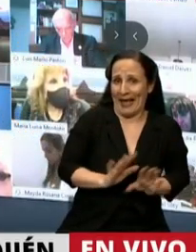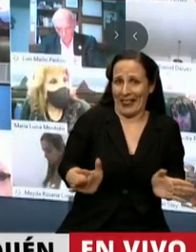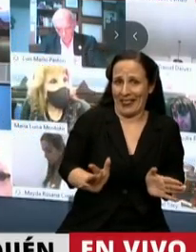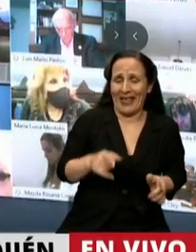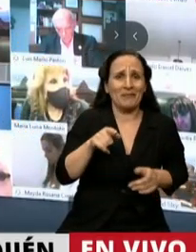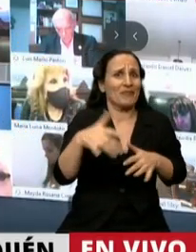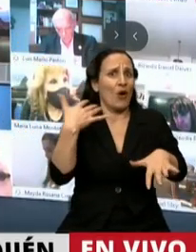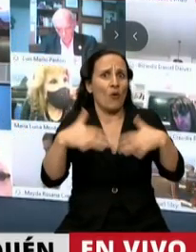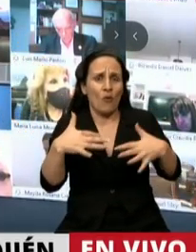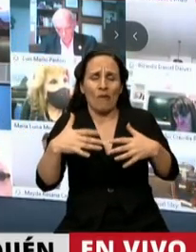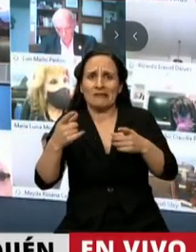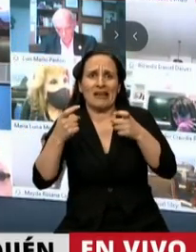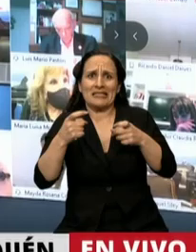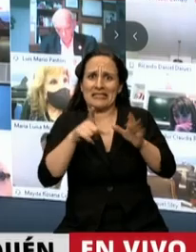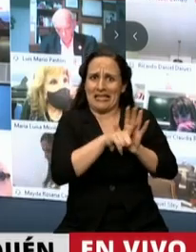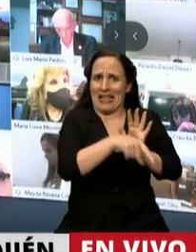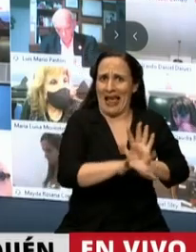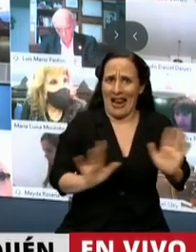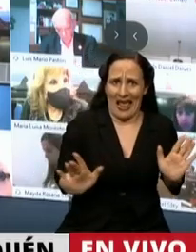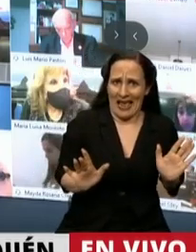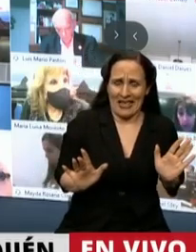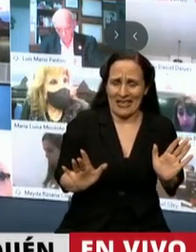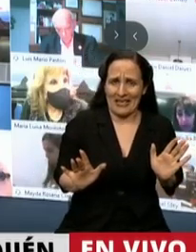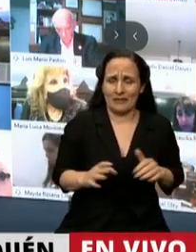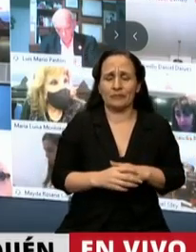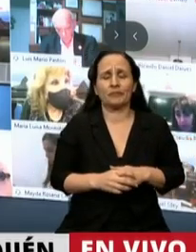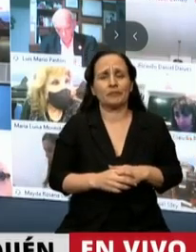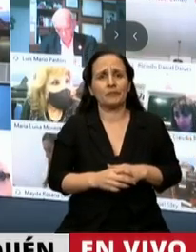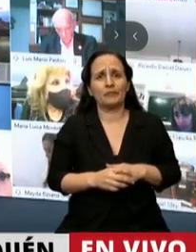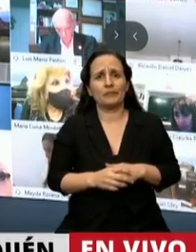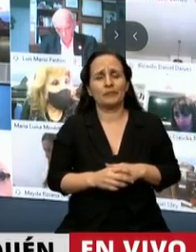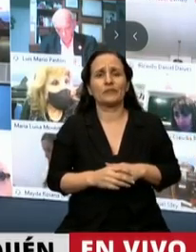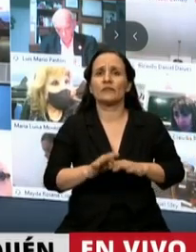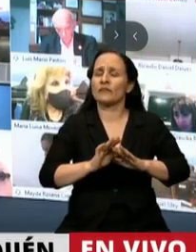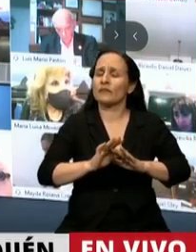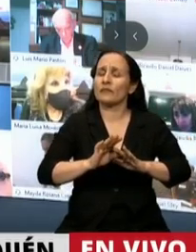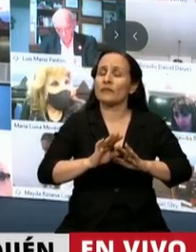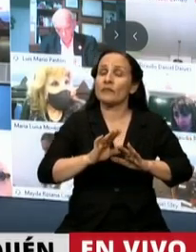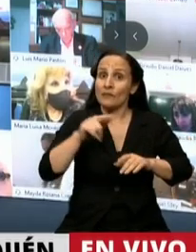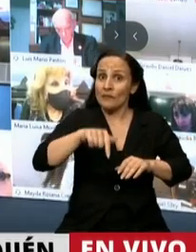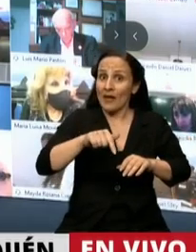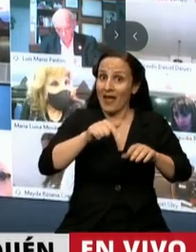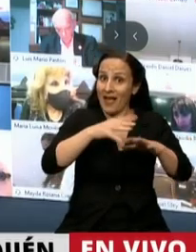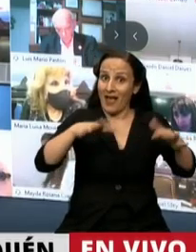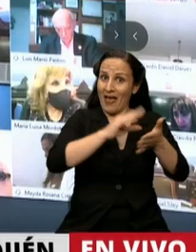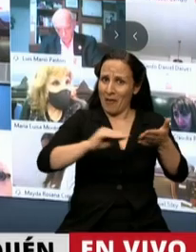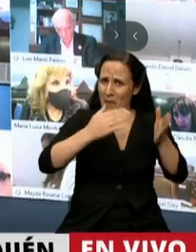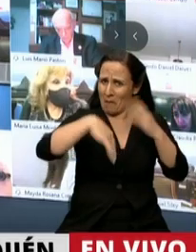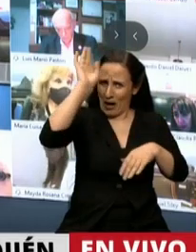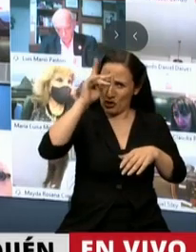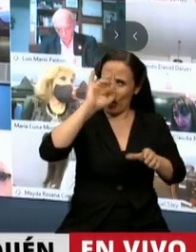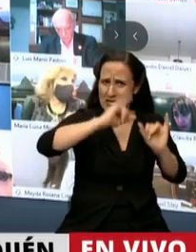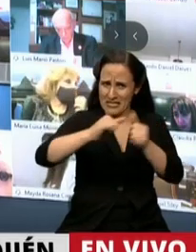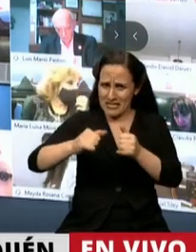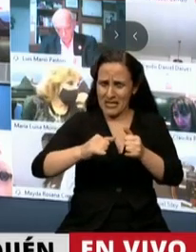y necesidad de esta ley. A pesar de ello, y luego de sancionarse, en esta Cámara por amplia mayoría,